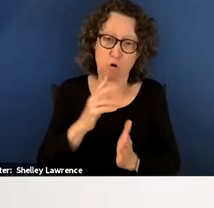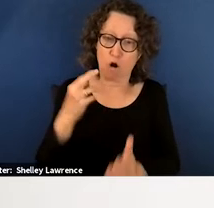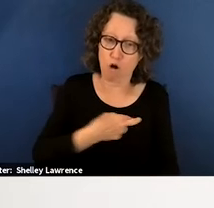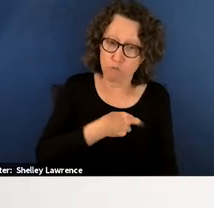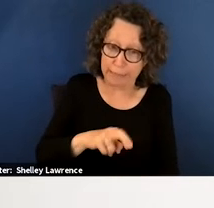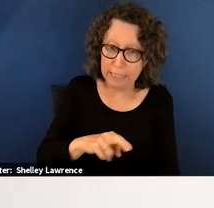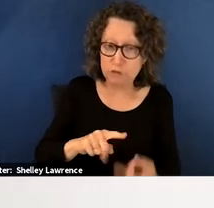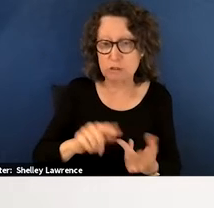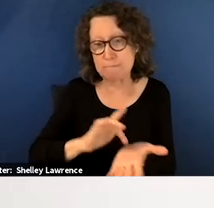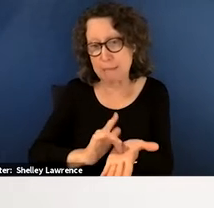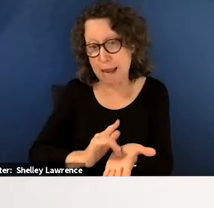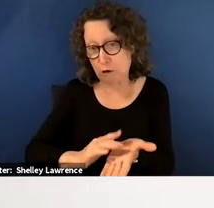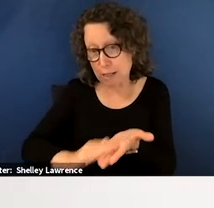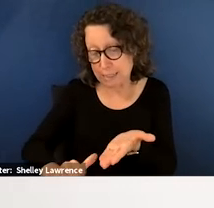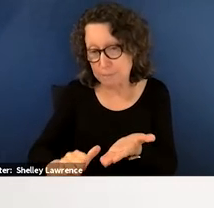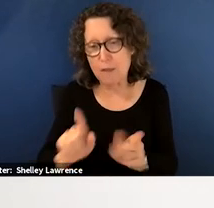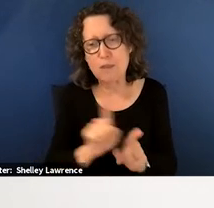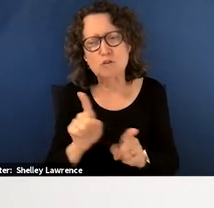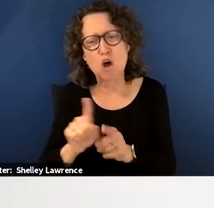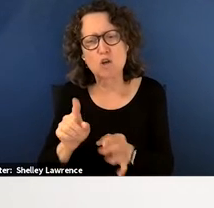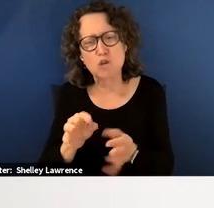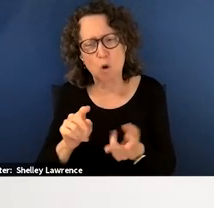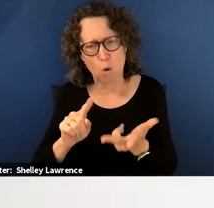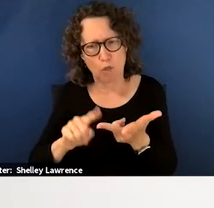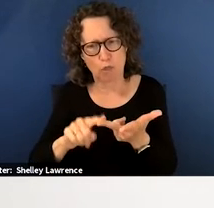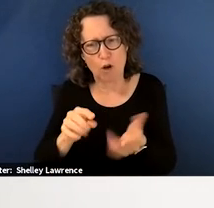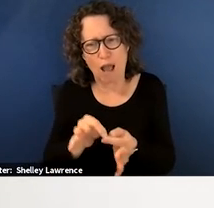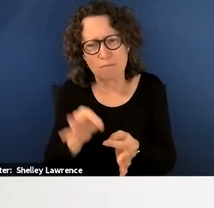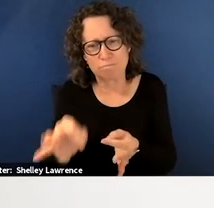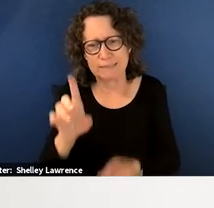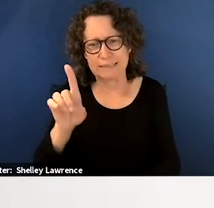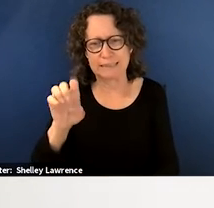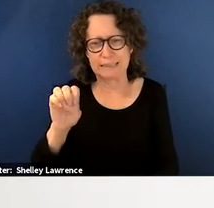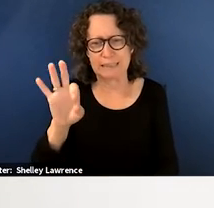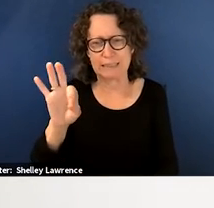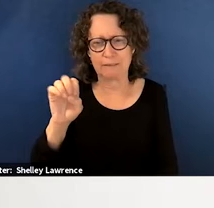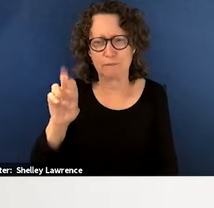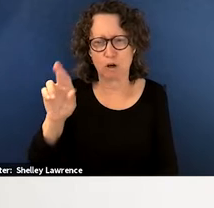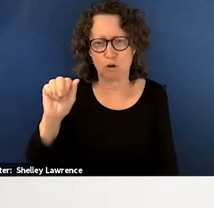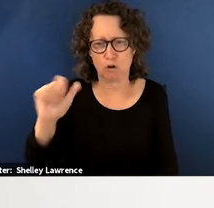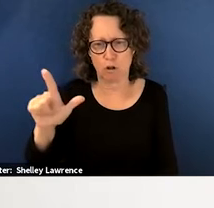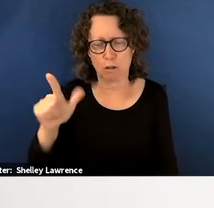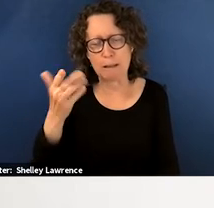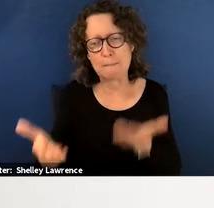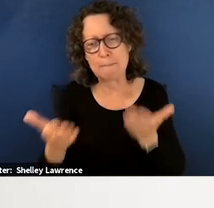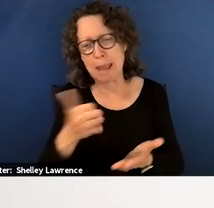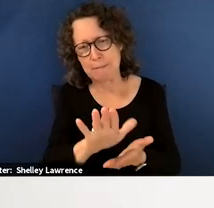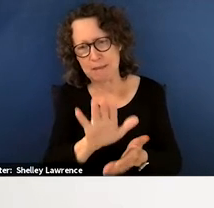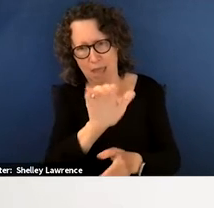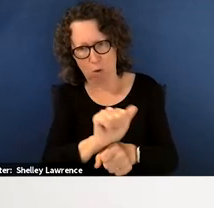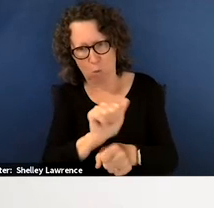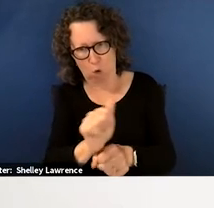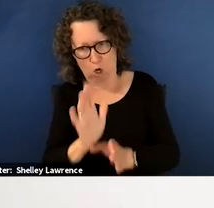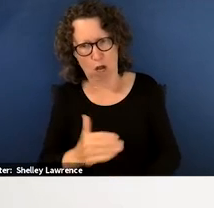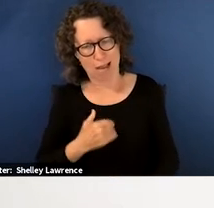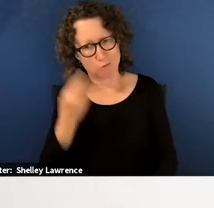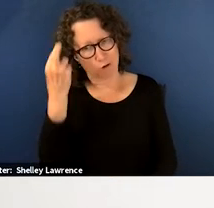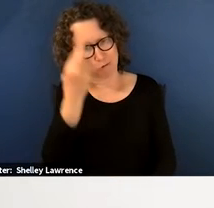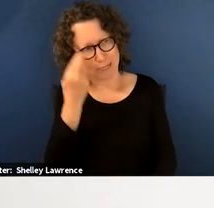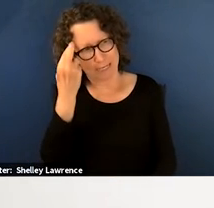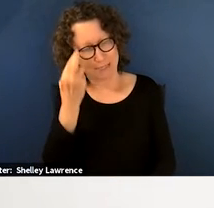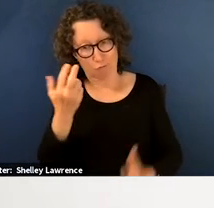por cuestiones religiosas o médicas, y también hay un aplazamiento que significa que el empleado tal vez tiene